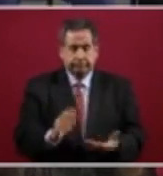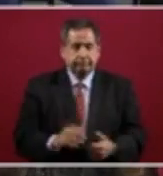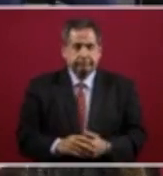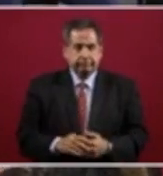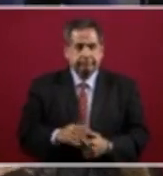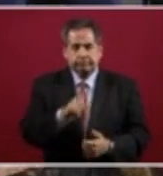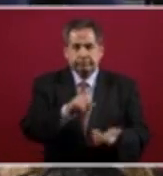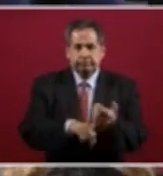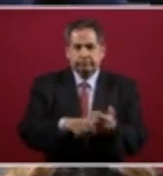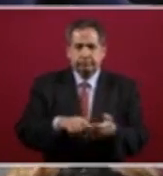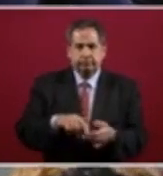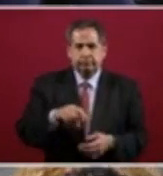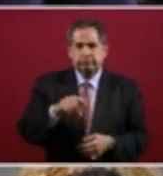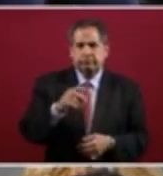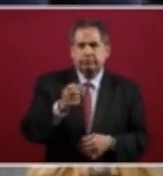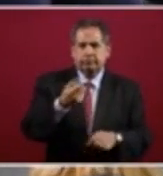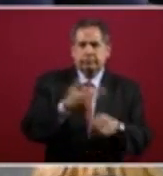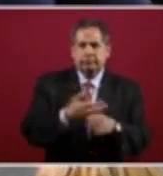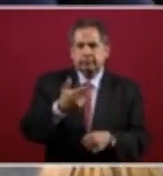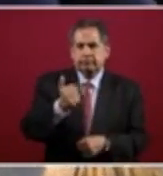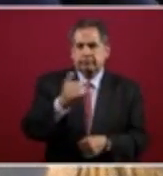a la hacienda pública,